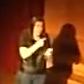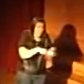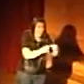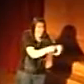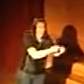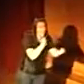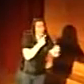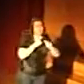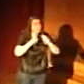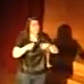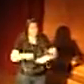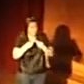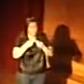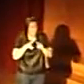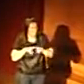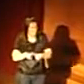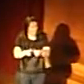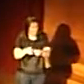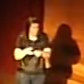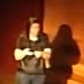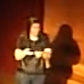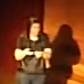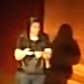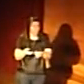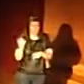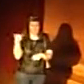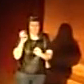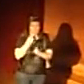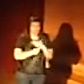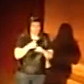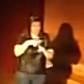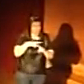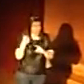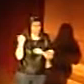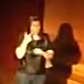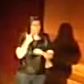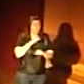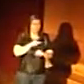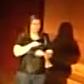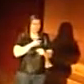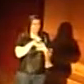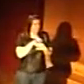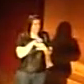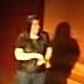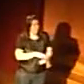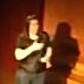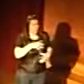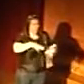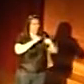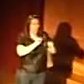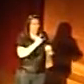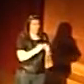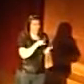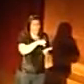Pizarro que es toledano de nacimiento y que siente muy mucho los monumentos de su propia ciudad hace